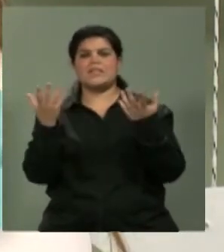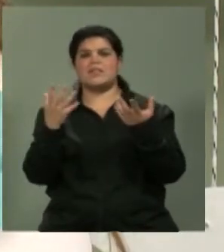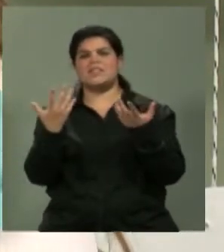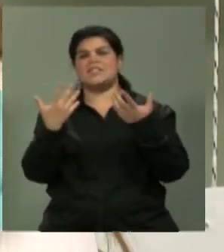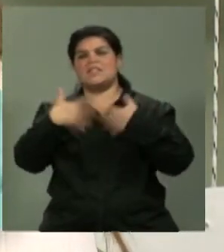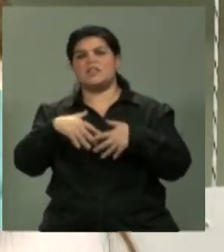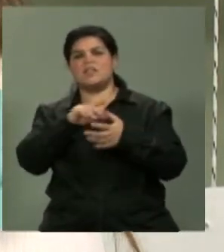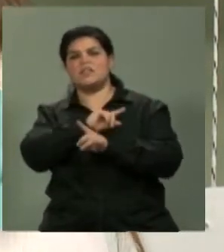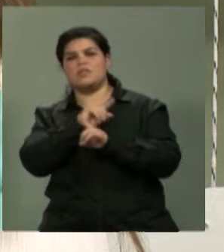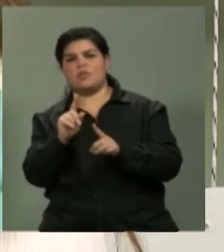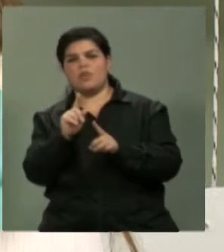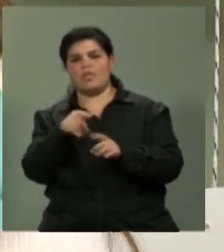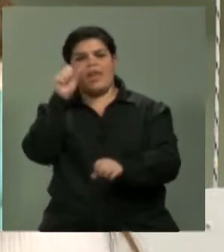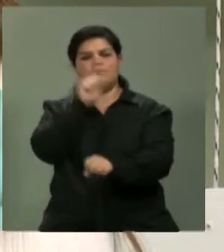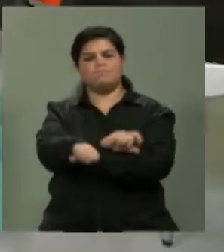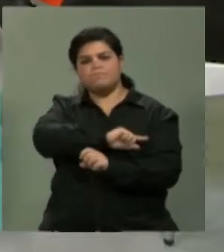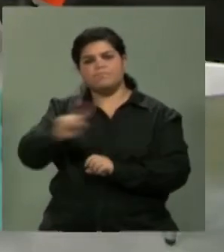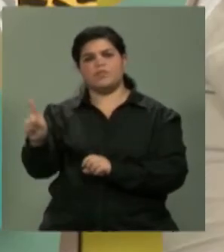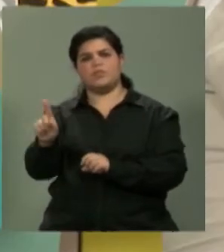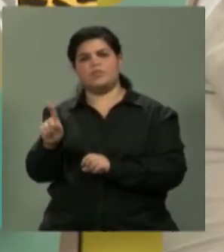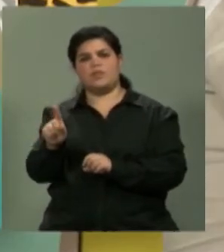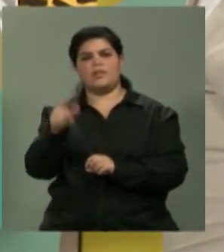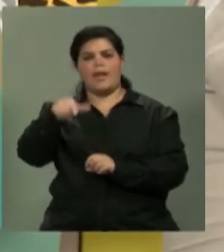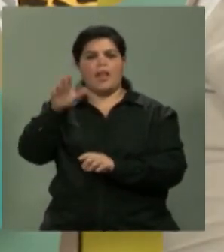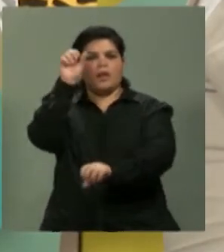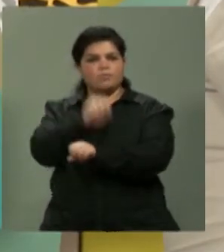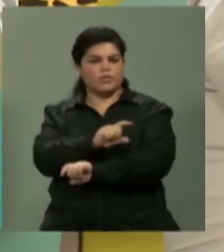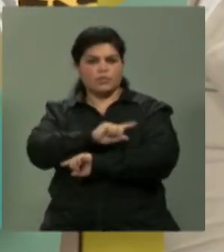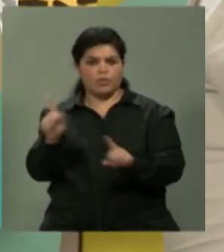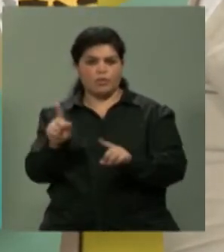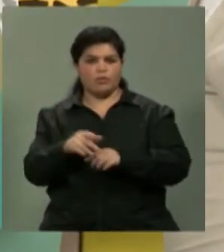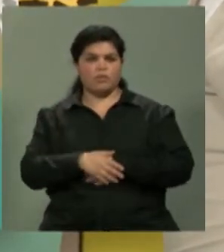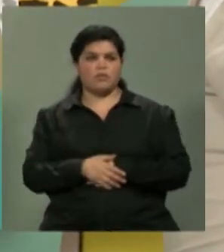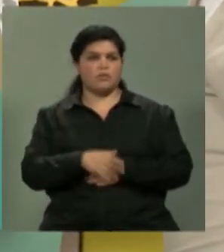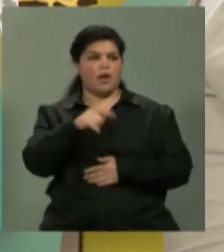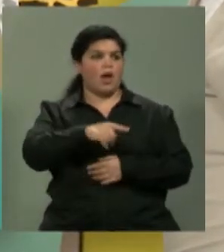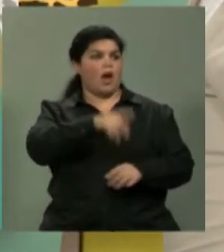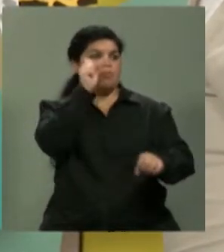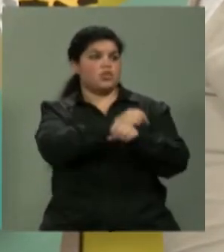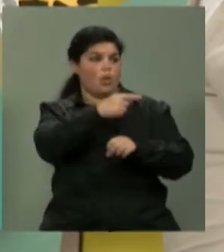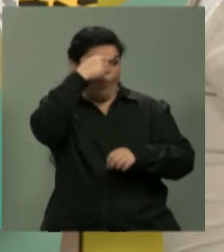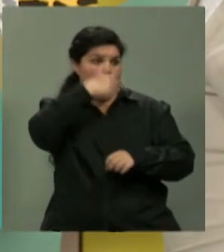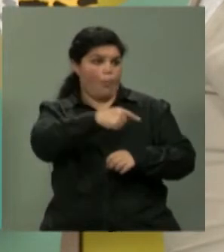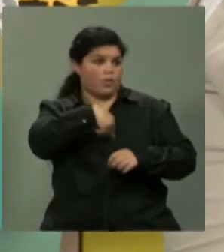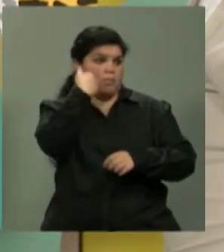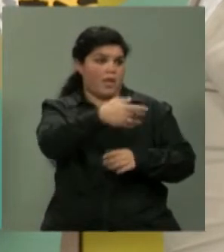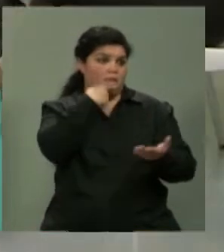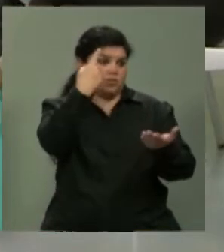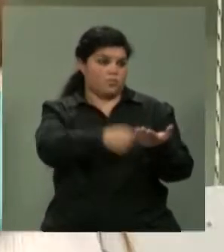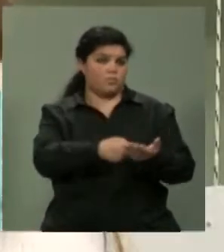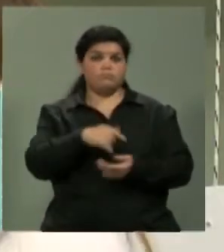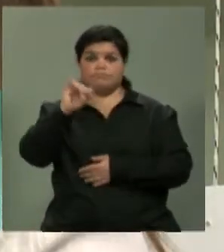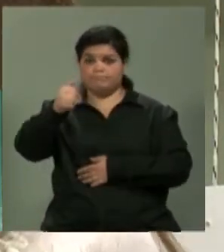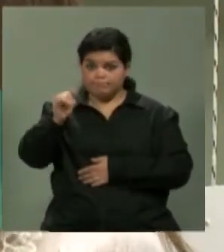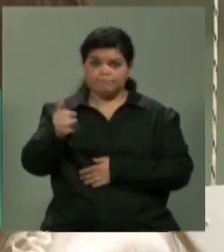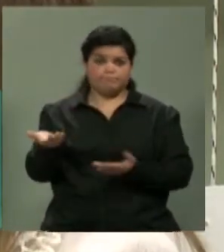de prisión Que no lo es. y de privación La de la prisión es el libertad. último, sí, lo último. Por eso. Sí, claro, sí. Y sé